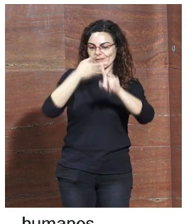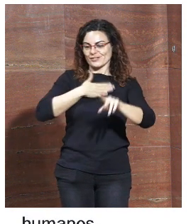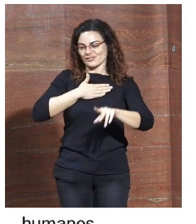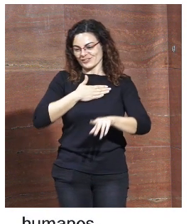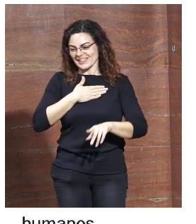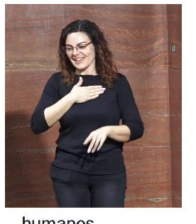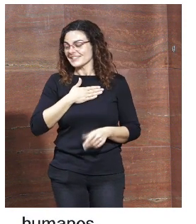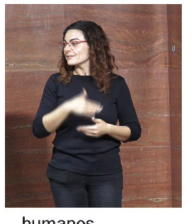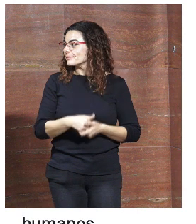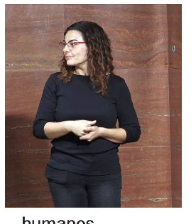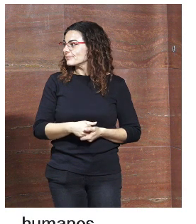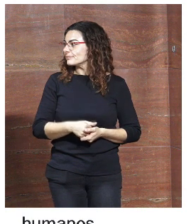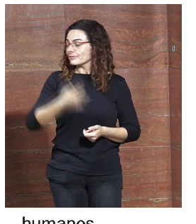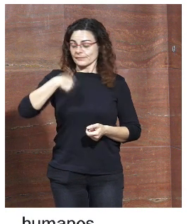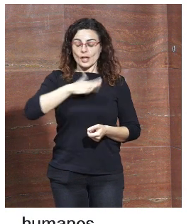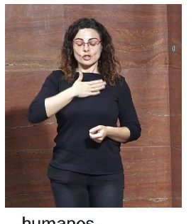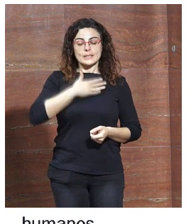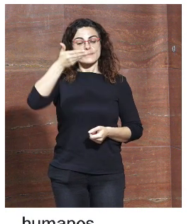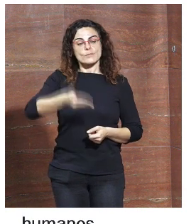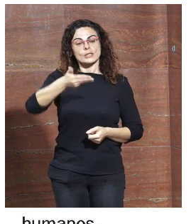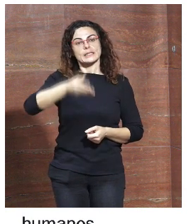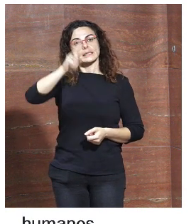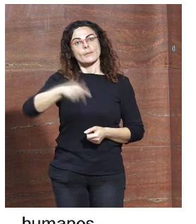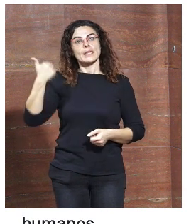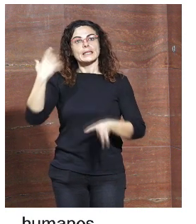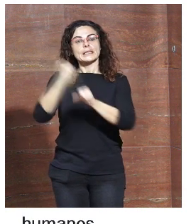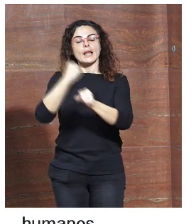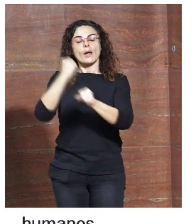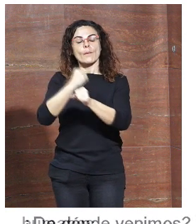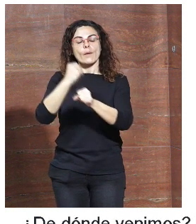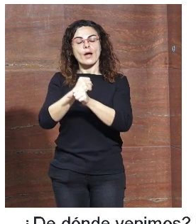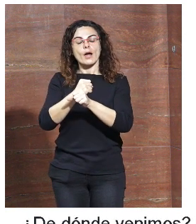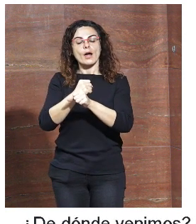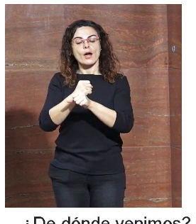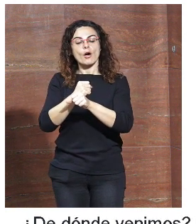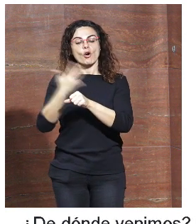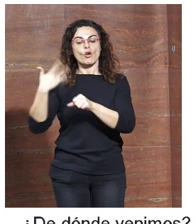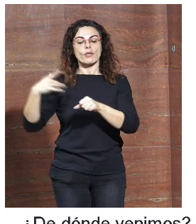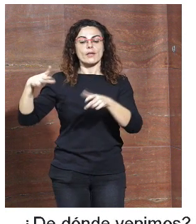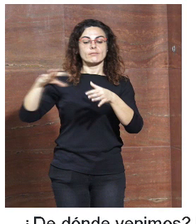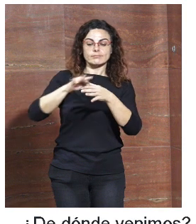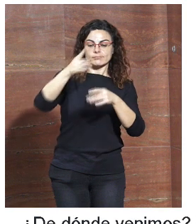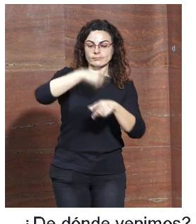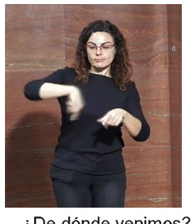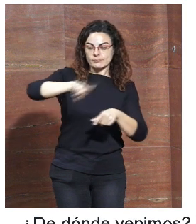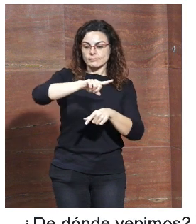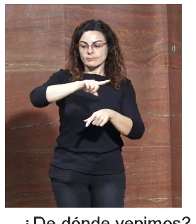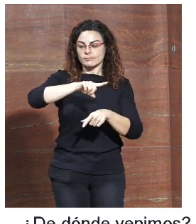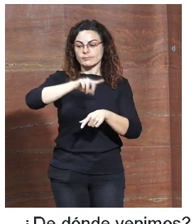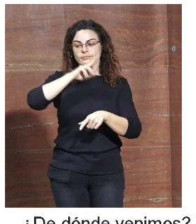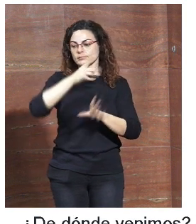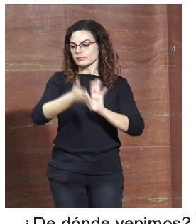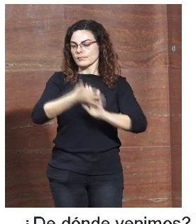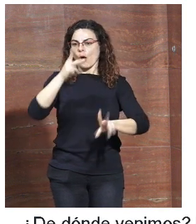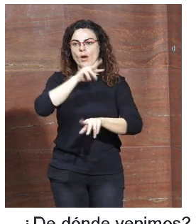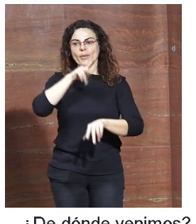Jacobs, pero para nosotras también es muy importante el trabajo de las compañeras de Colectivo Punsist, de las que hemos aprendido, seguimos aprendiendo muchísimo,